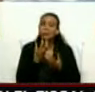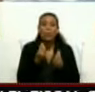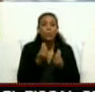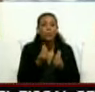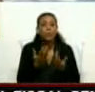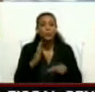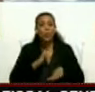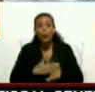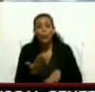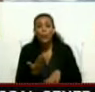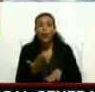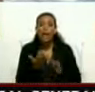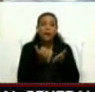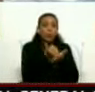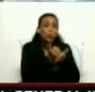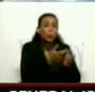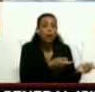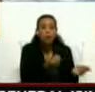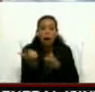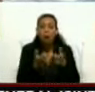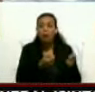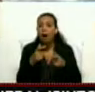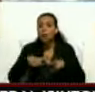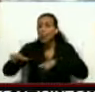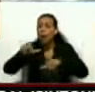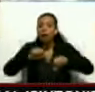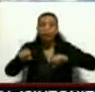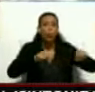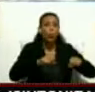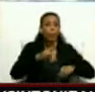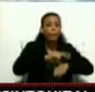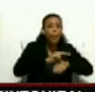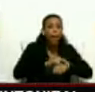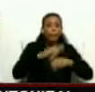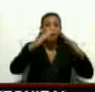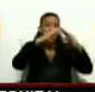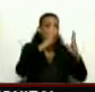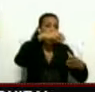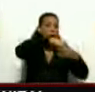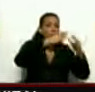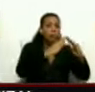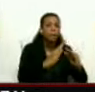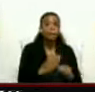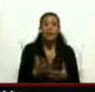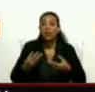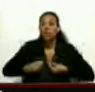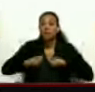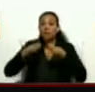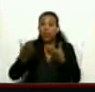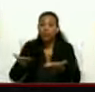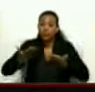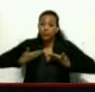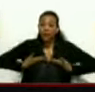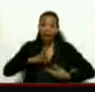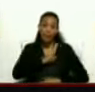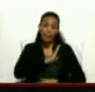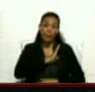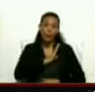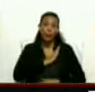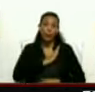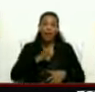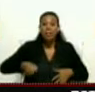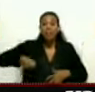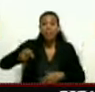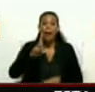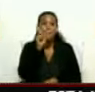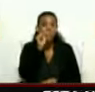porque para poderla trasladar, movilizarla en la casa. Estoy recibiendo una andadera para